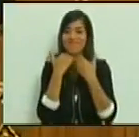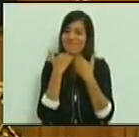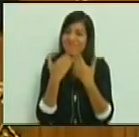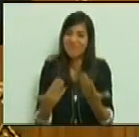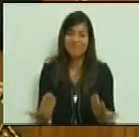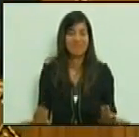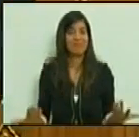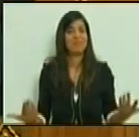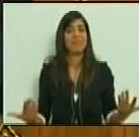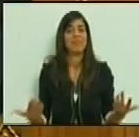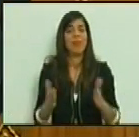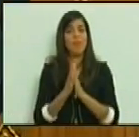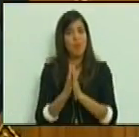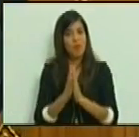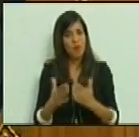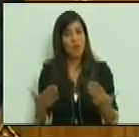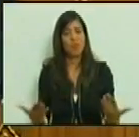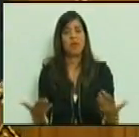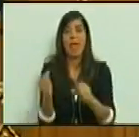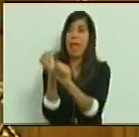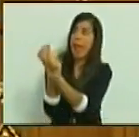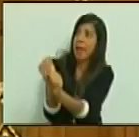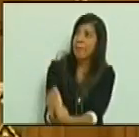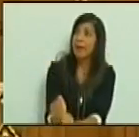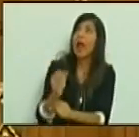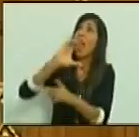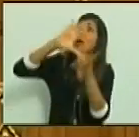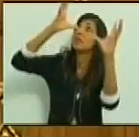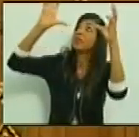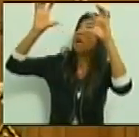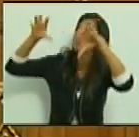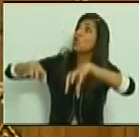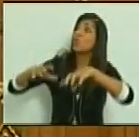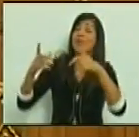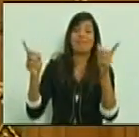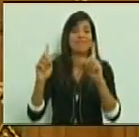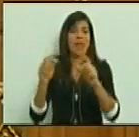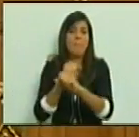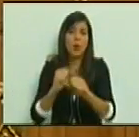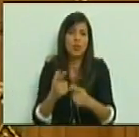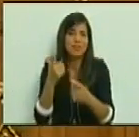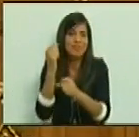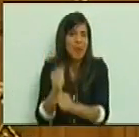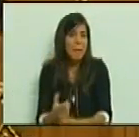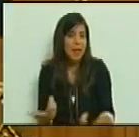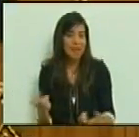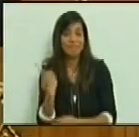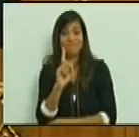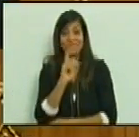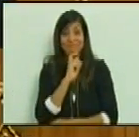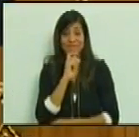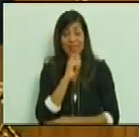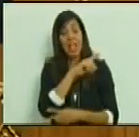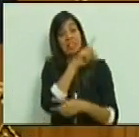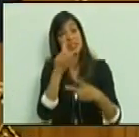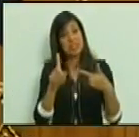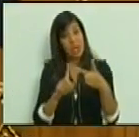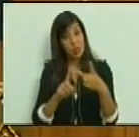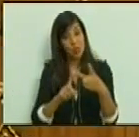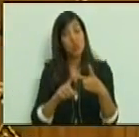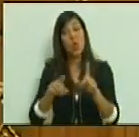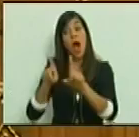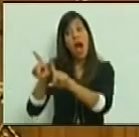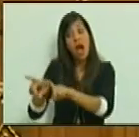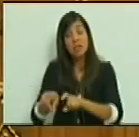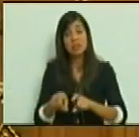Esos tiempos no esperan. Esa es una primera cualidad de la agricultura. Y una segunda cualidad de la agricultura